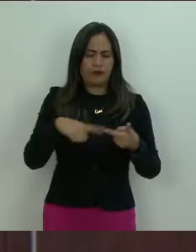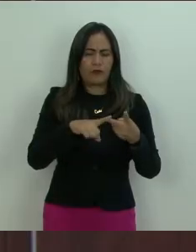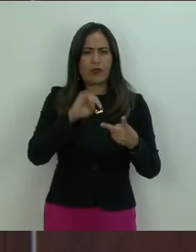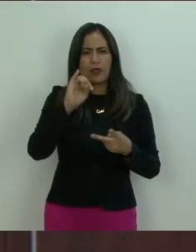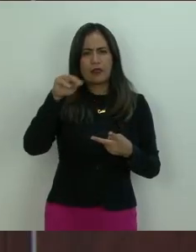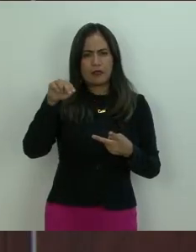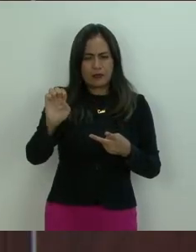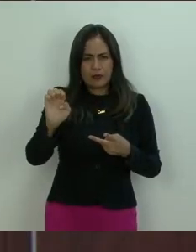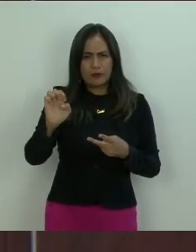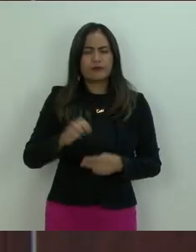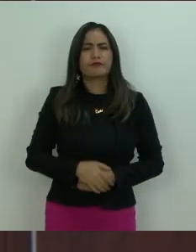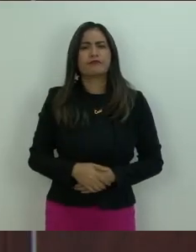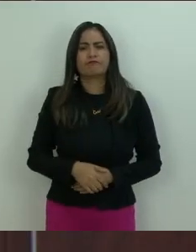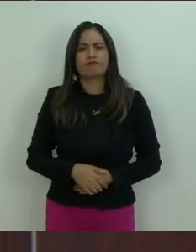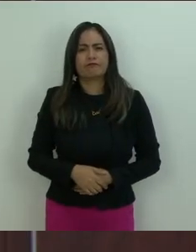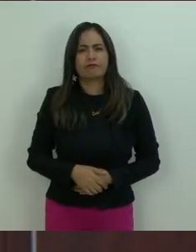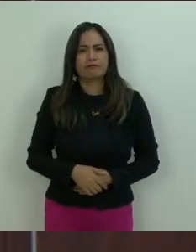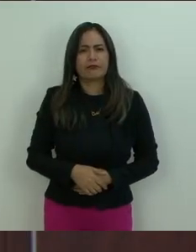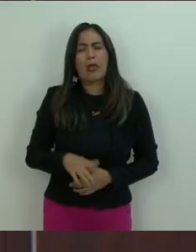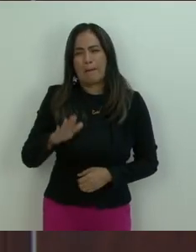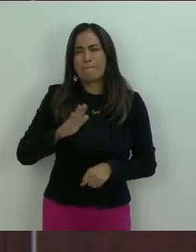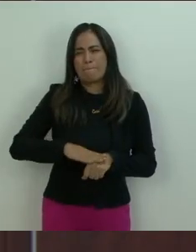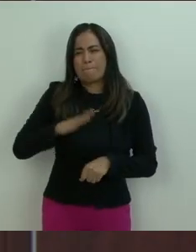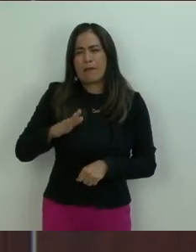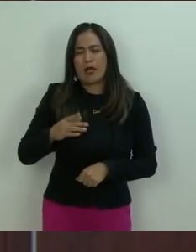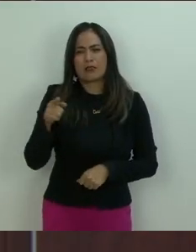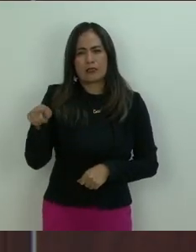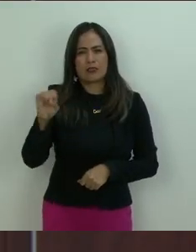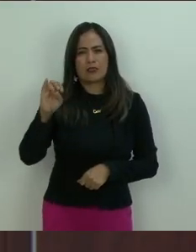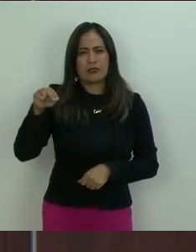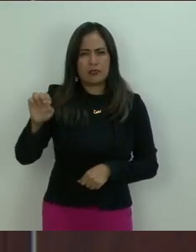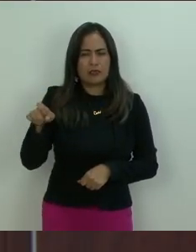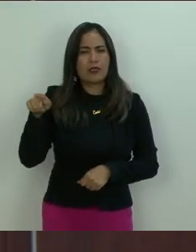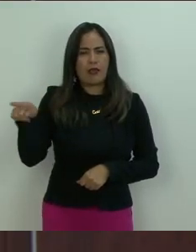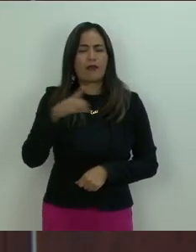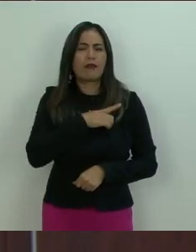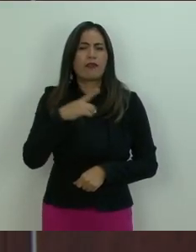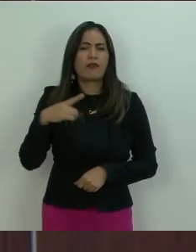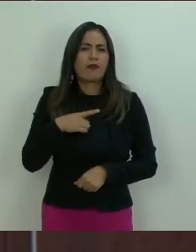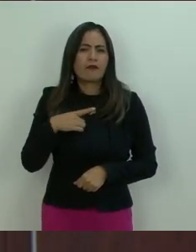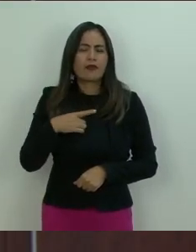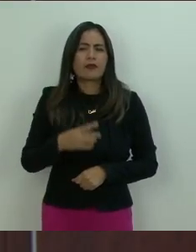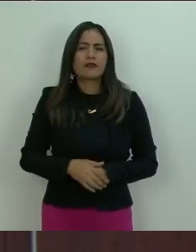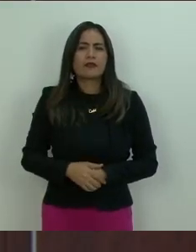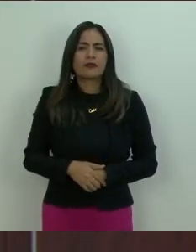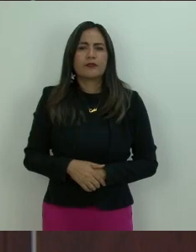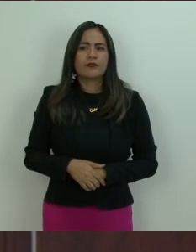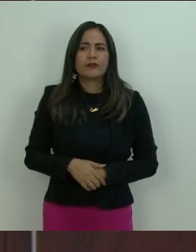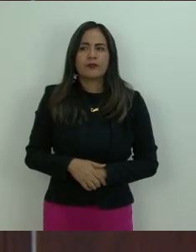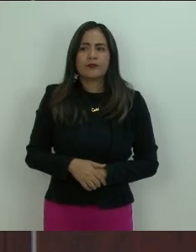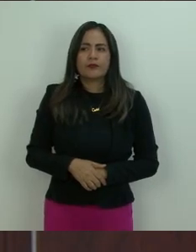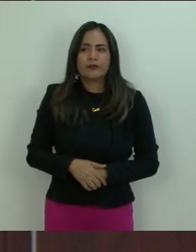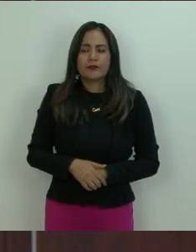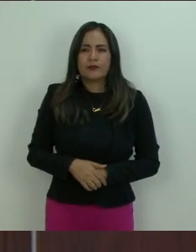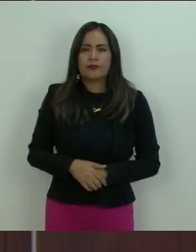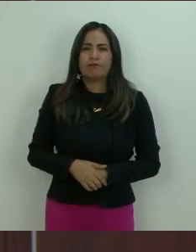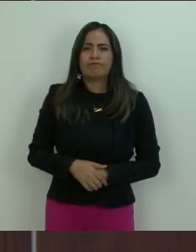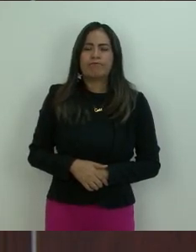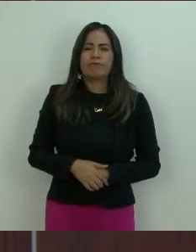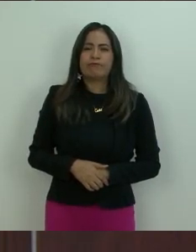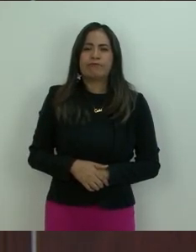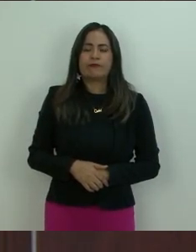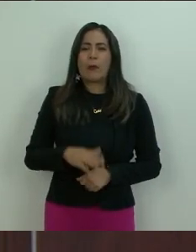Instituto, posiblemente más el Instituto, tendría que estar fomentando mayor presencia